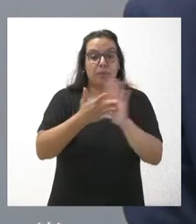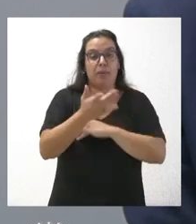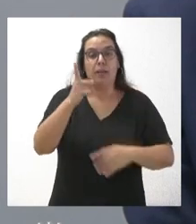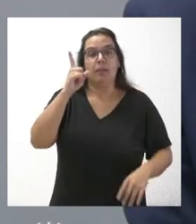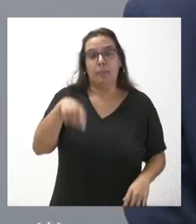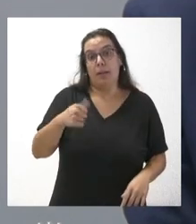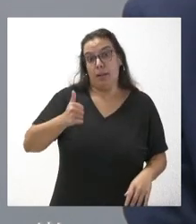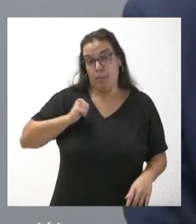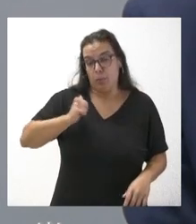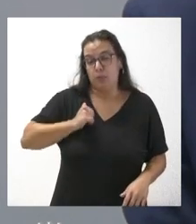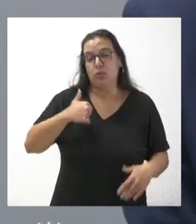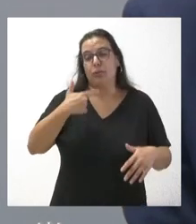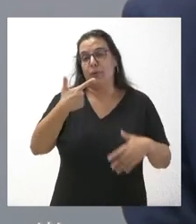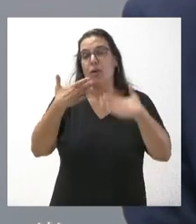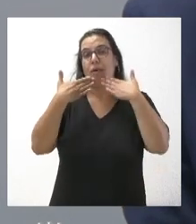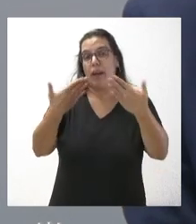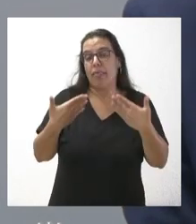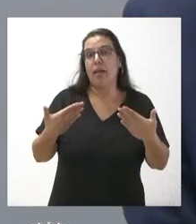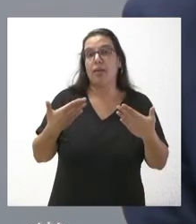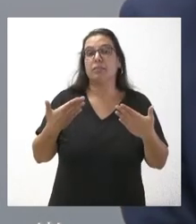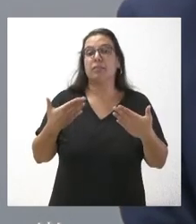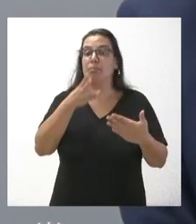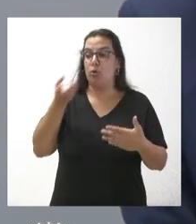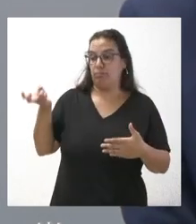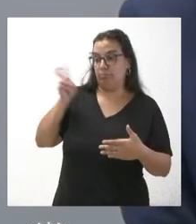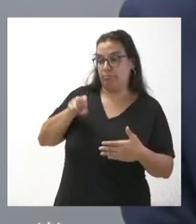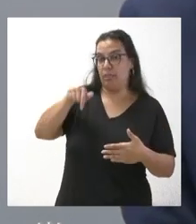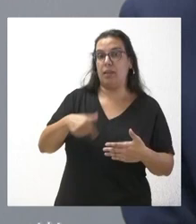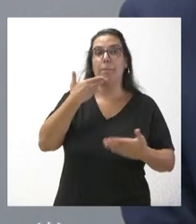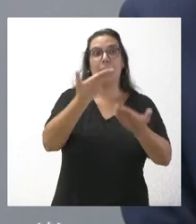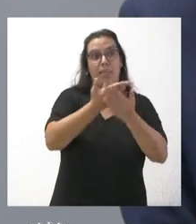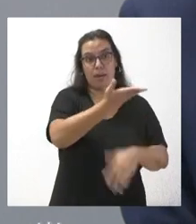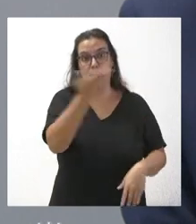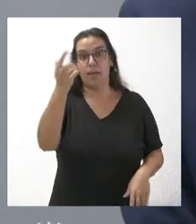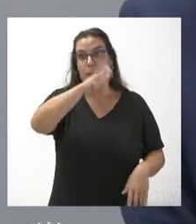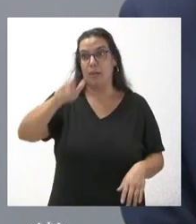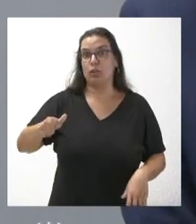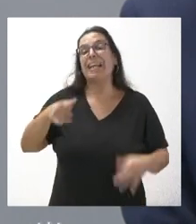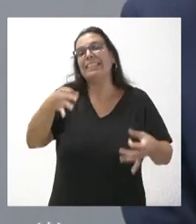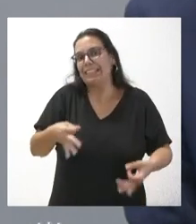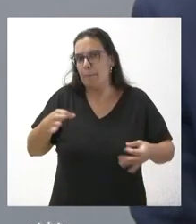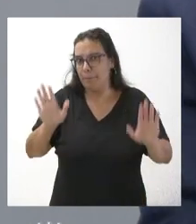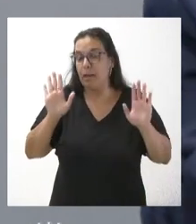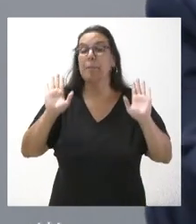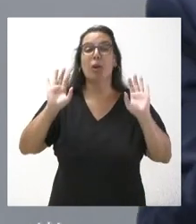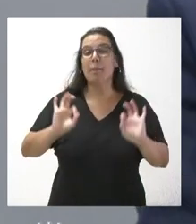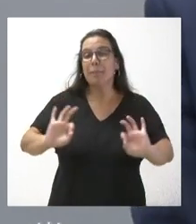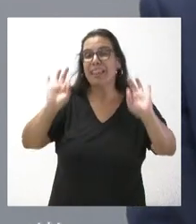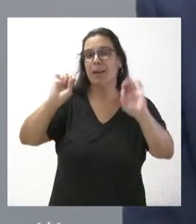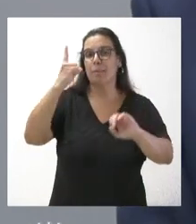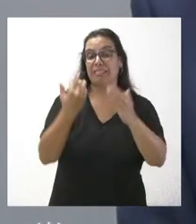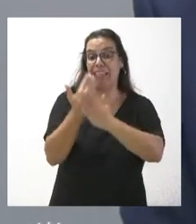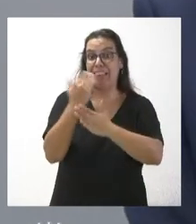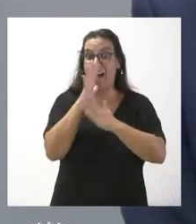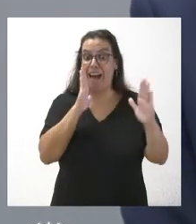y aprovecho y agradezco el estar en la rueda de prensa para pedir a la ciudadanía durante esto, siempre, pero especialmente estos días, una